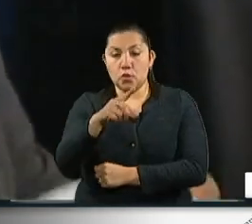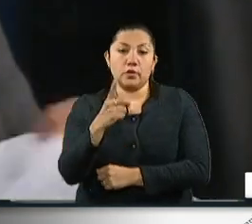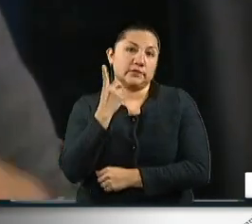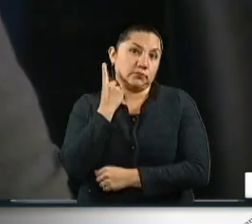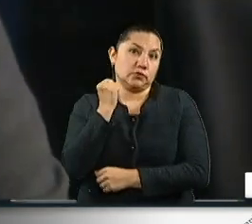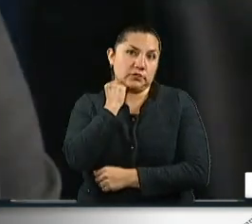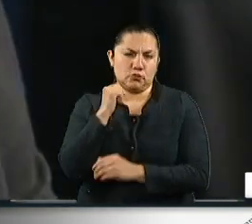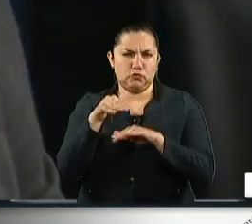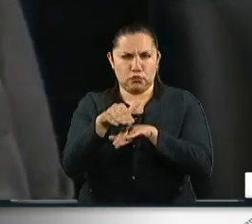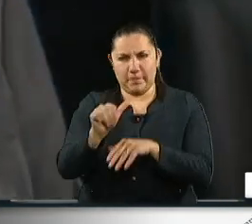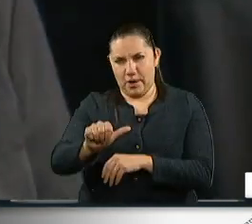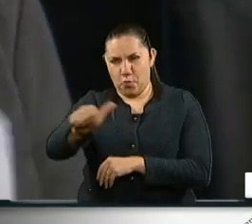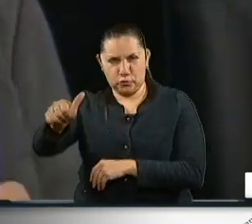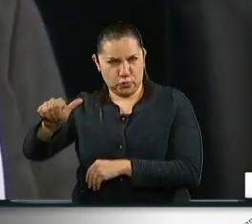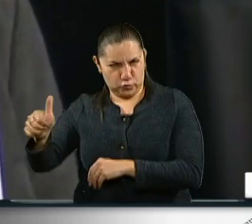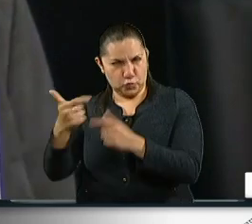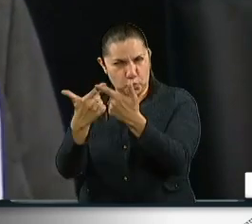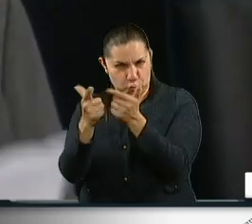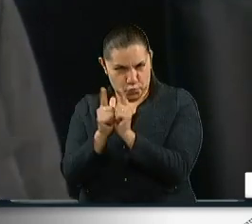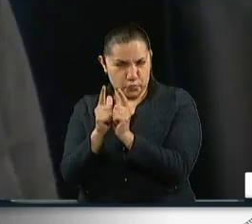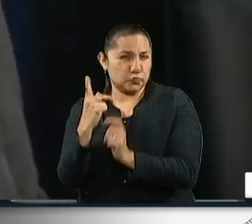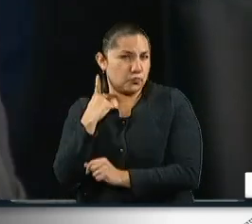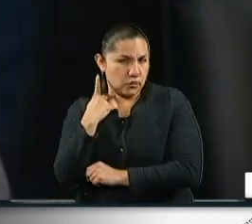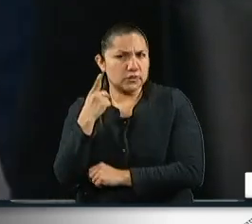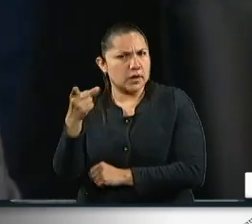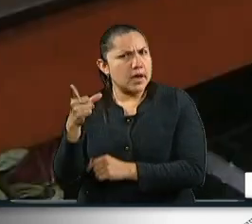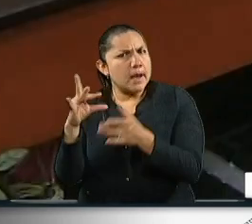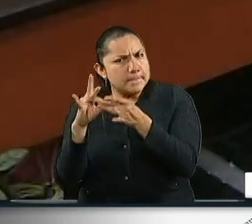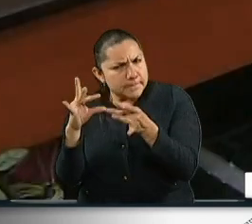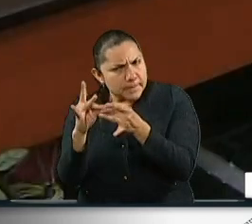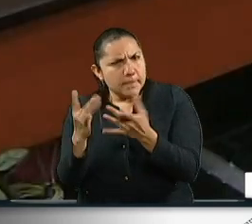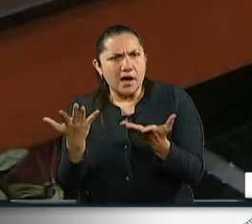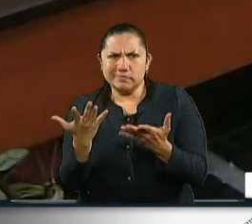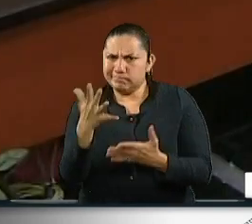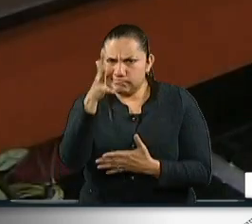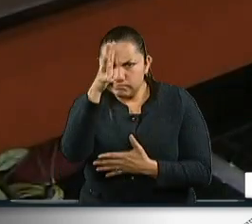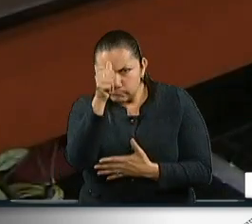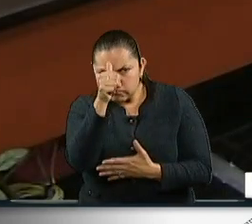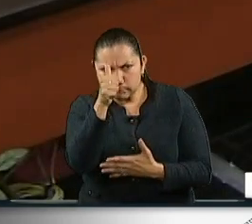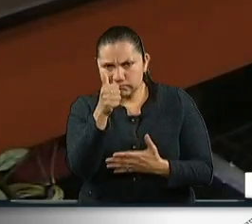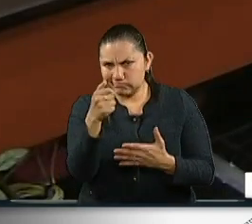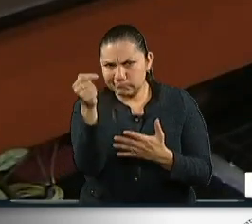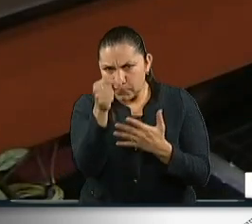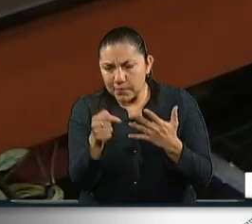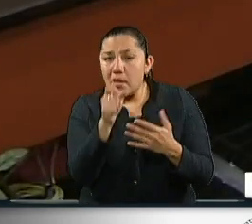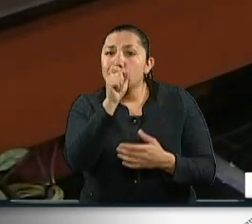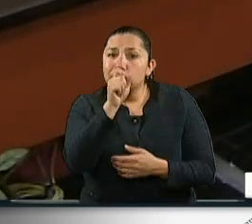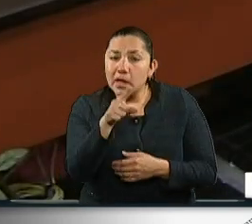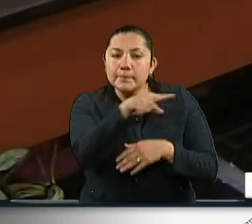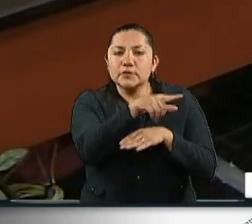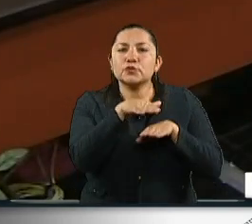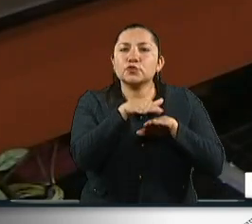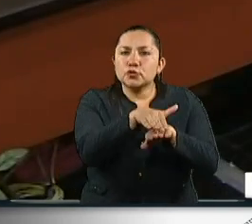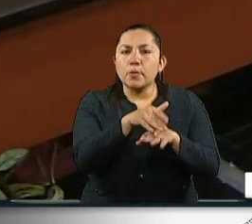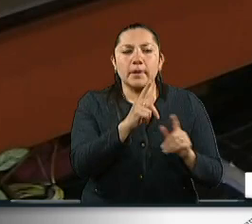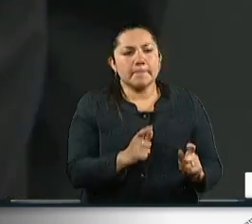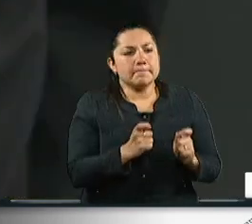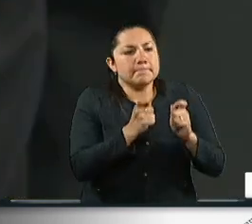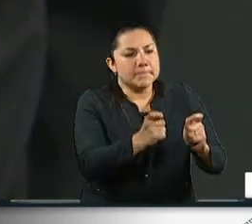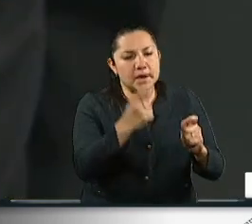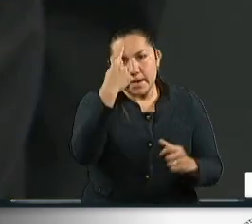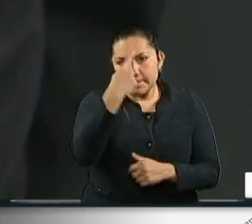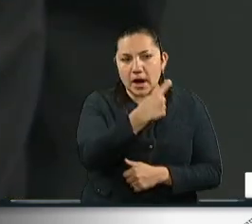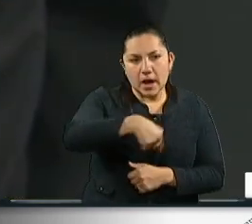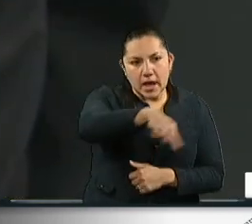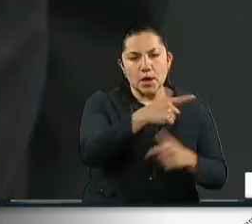futuro se pudiera retomar la cláusula de vida eterna a partidos en contraposición senadores de morena y